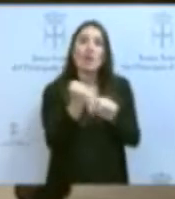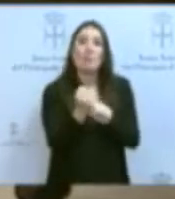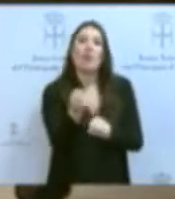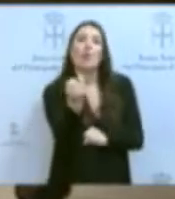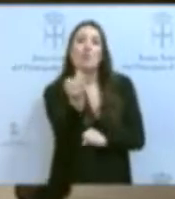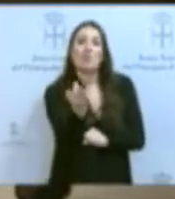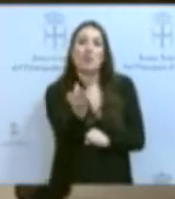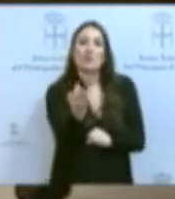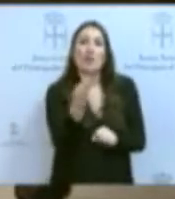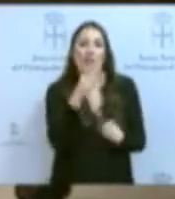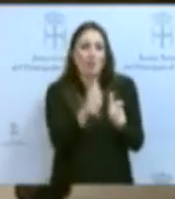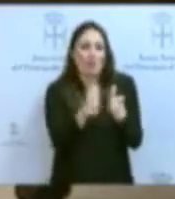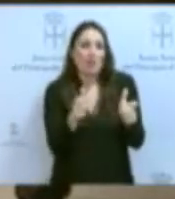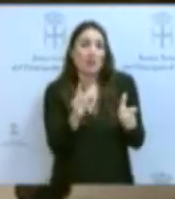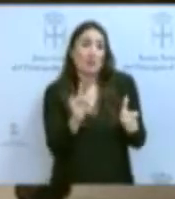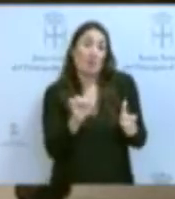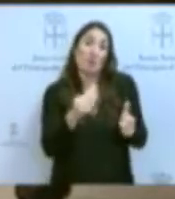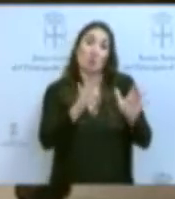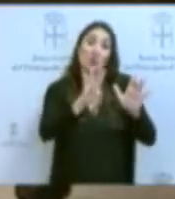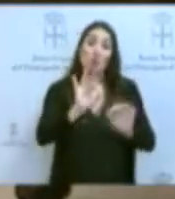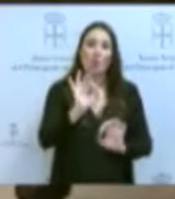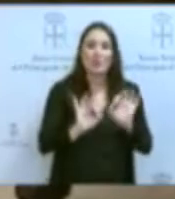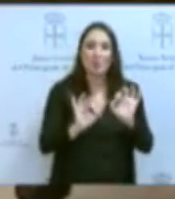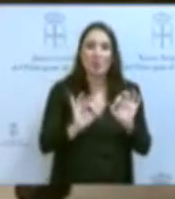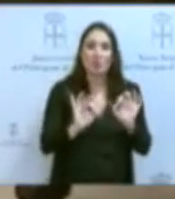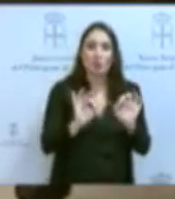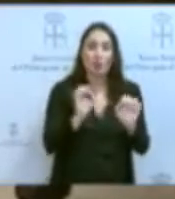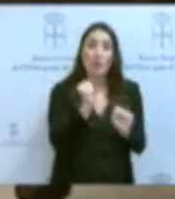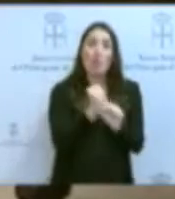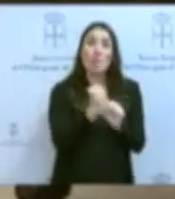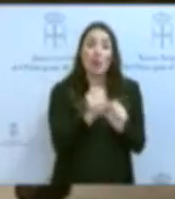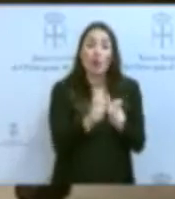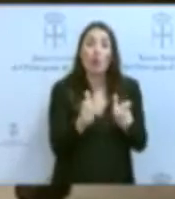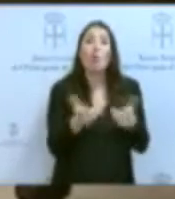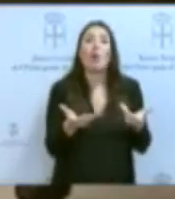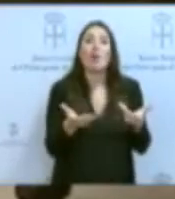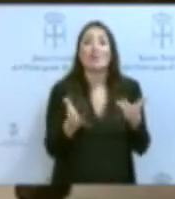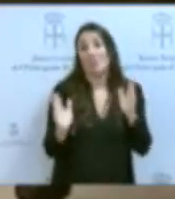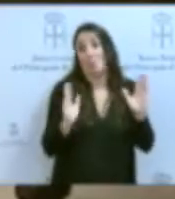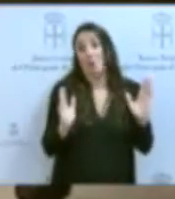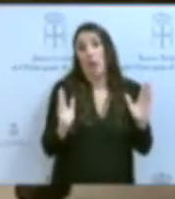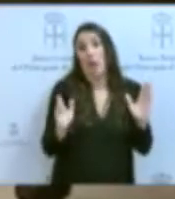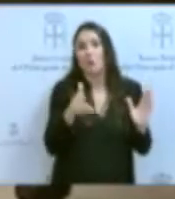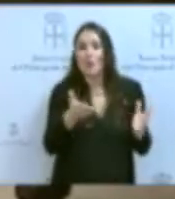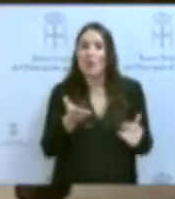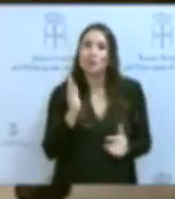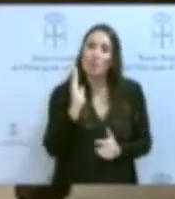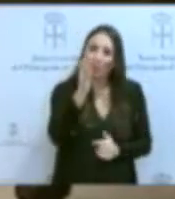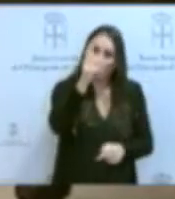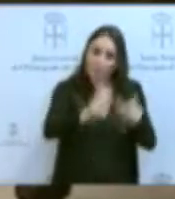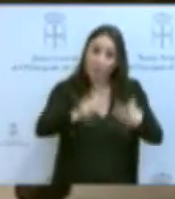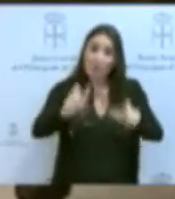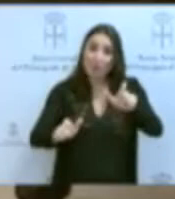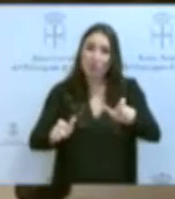de empleo si luego el 90% son de empleo temporal. Y el problema es que esto no solamente afecta ya a las personas que tienen que